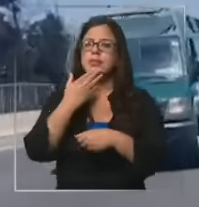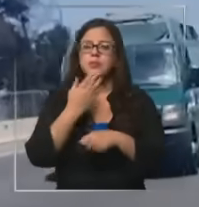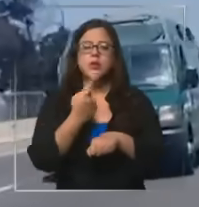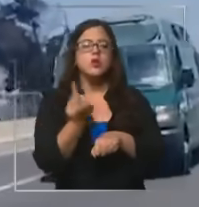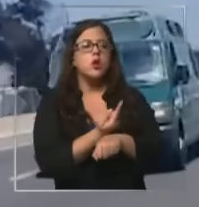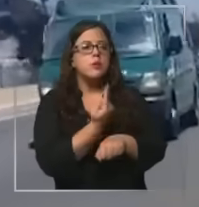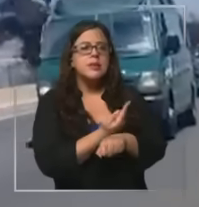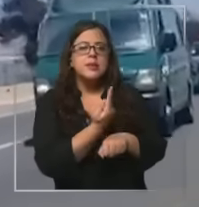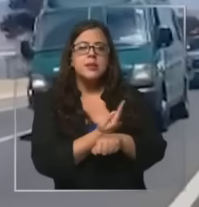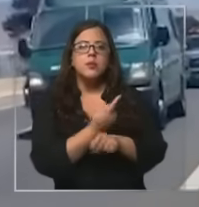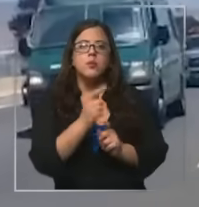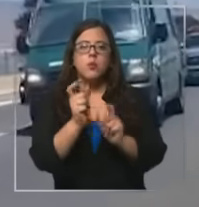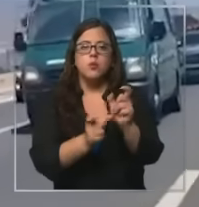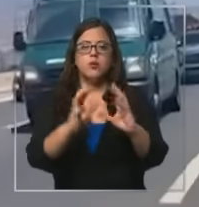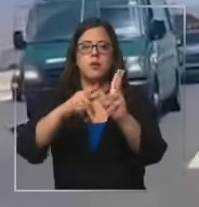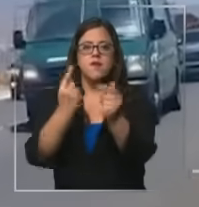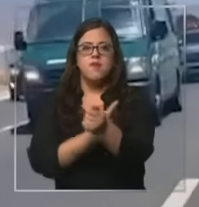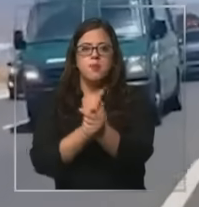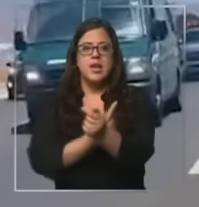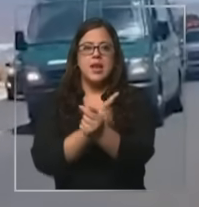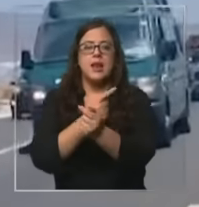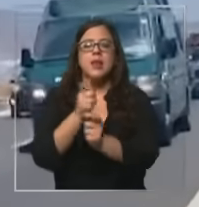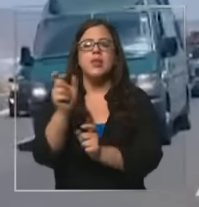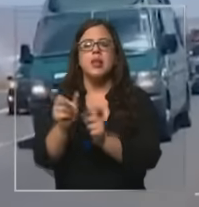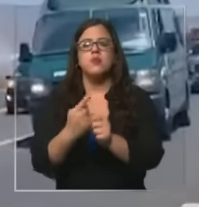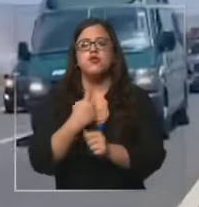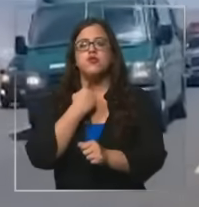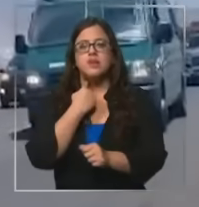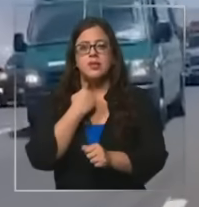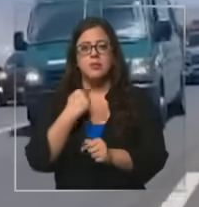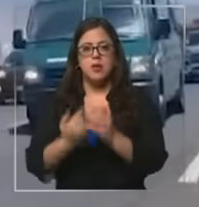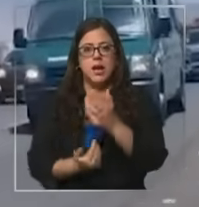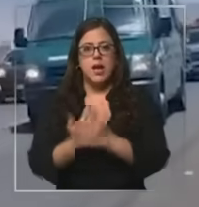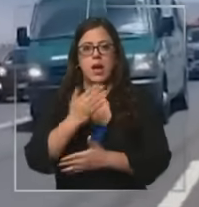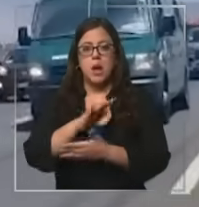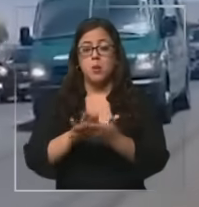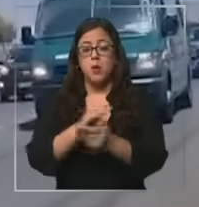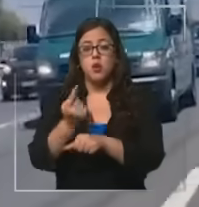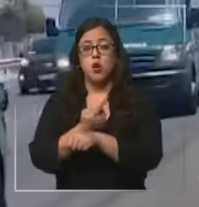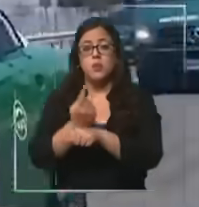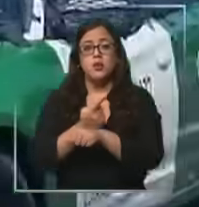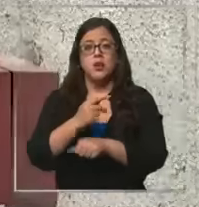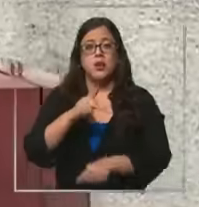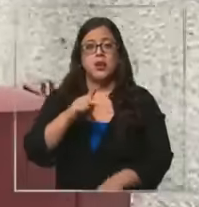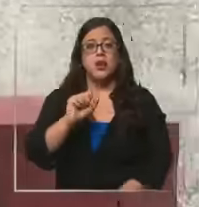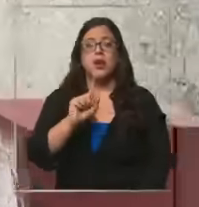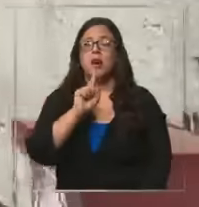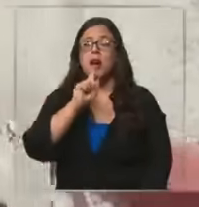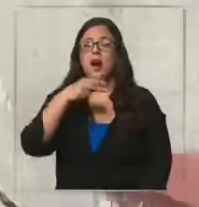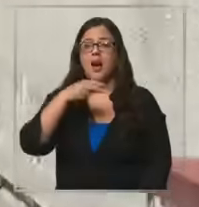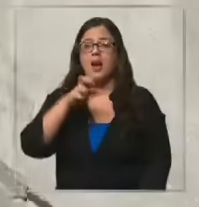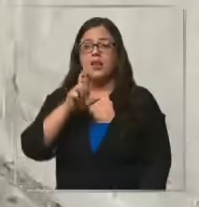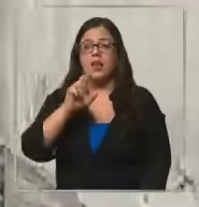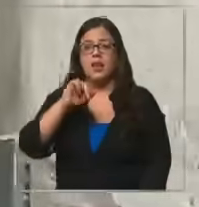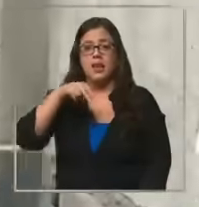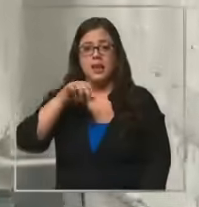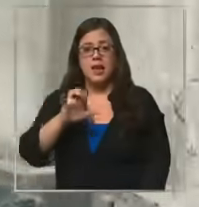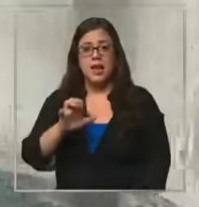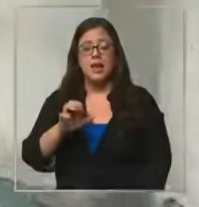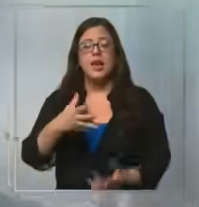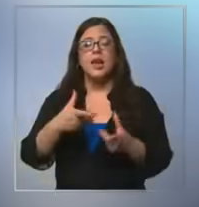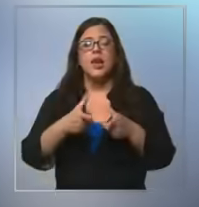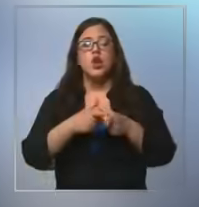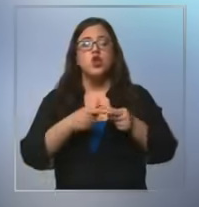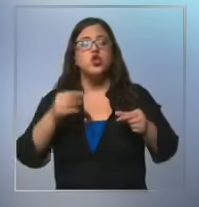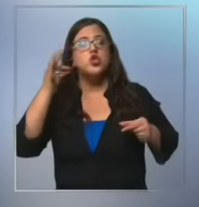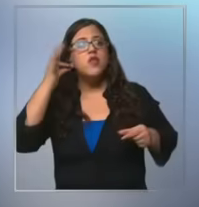con varios de los familiares de las víctimas. Durante esta mañana, por ejemplo, conversamos con Catherine. Ella es sobrina de Raúl